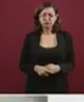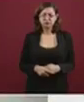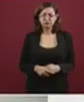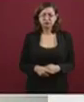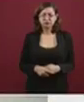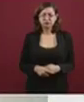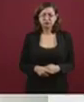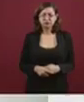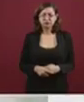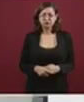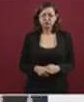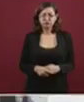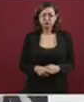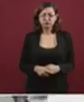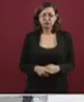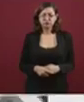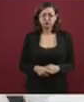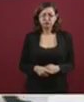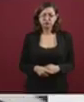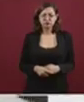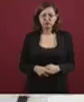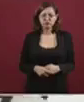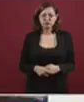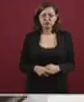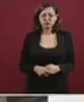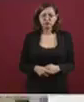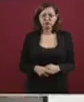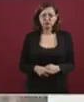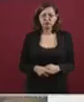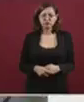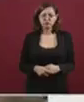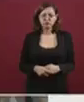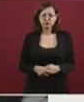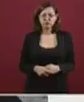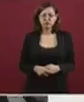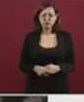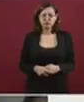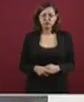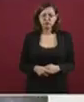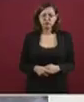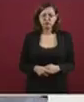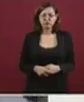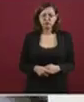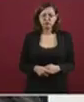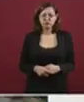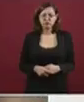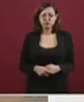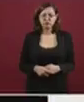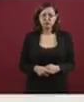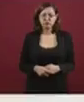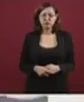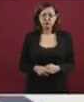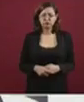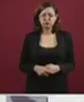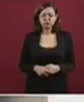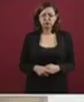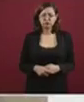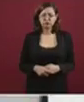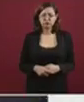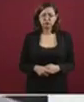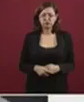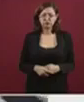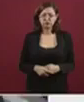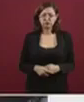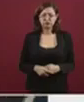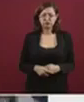piden que se alejen y entonces él se entrega y el presidente de